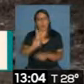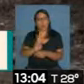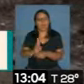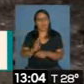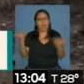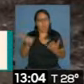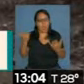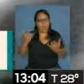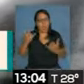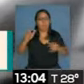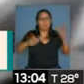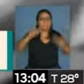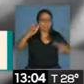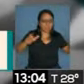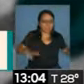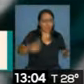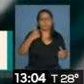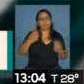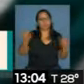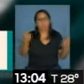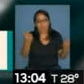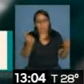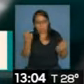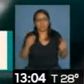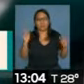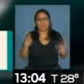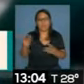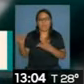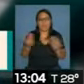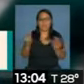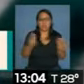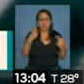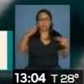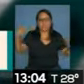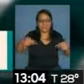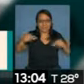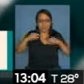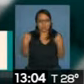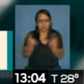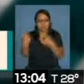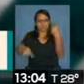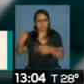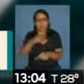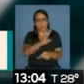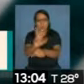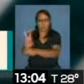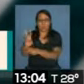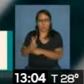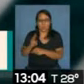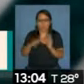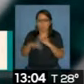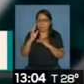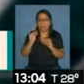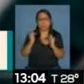habrá personal humano, vehículos, también habrá colaboración de otras instituciones para cuidar la integridad de